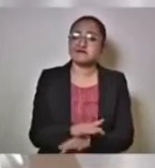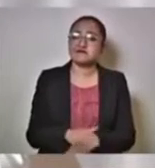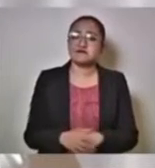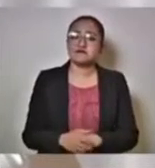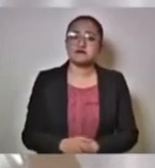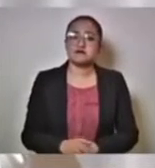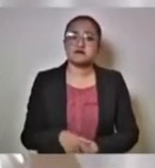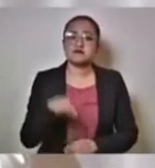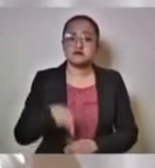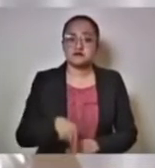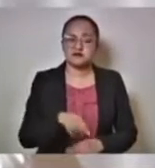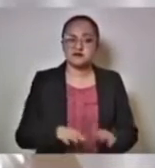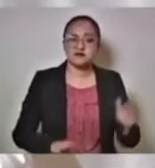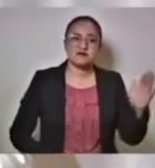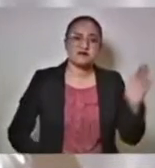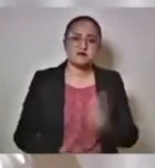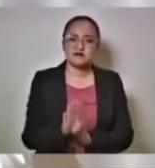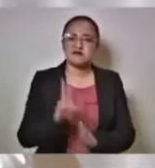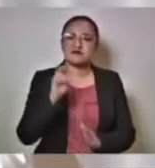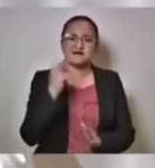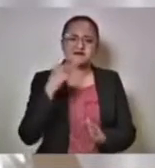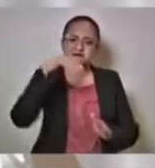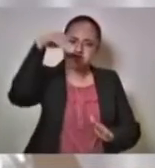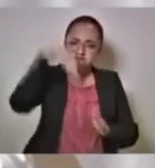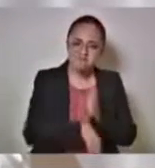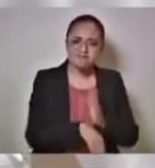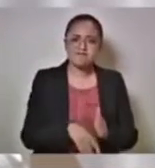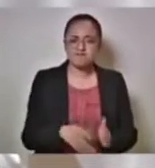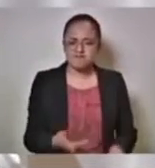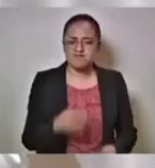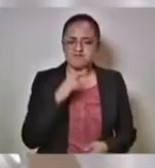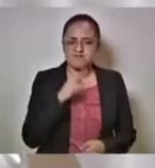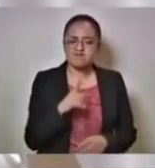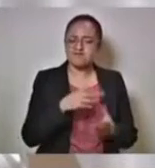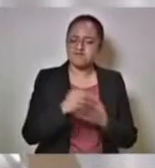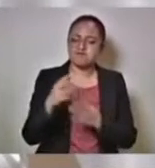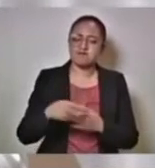esta curva aplastarla aplanar la y bajarla